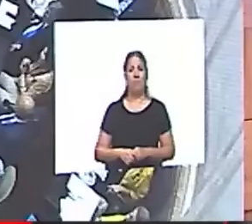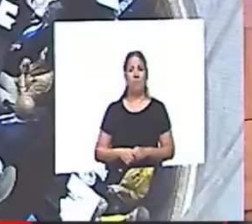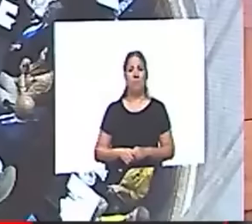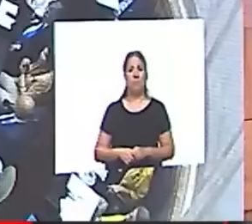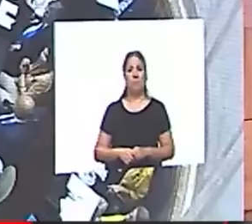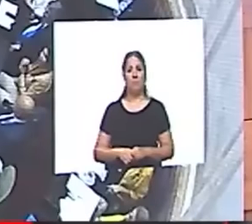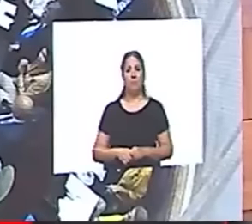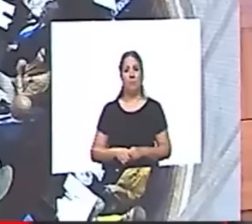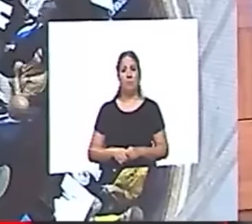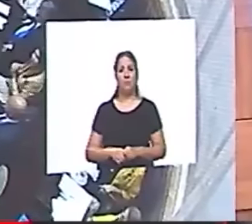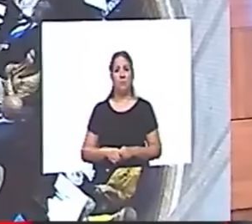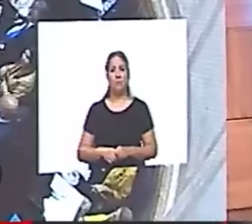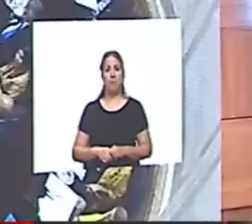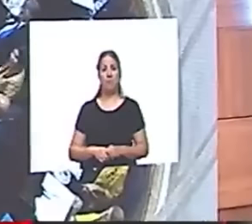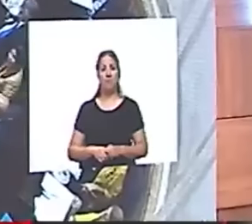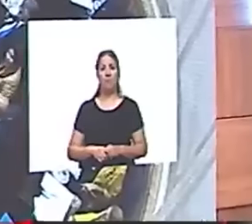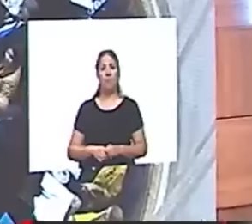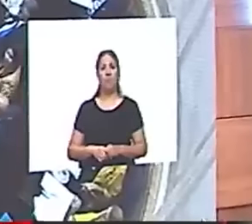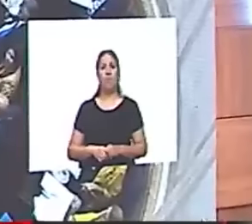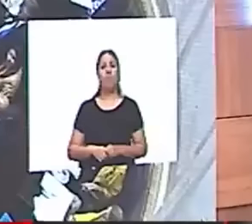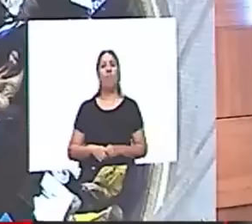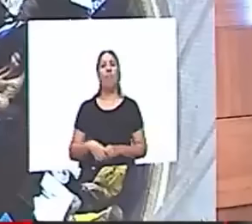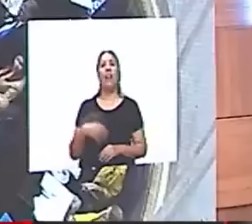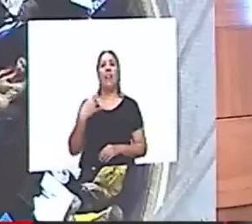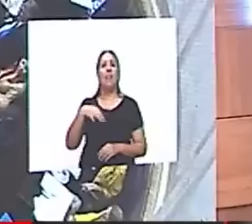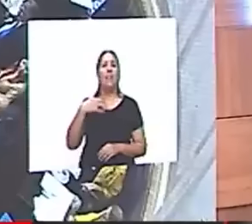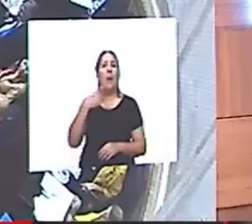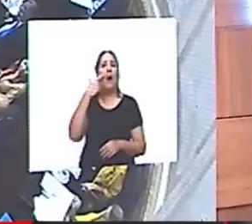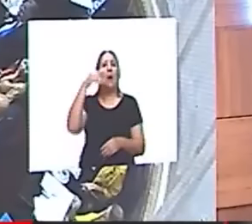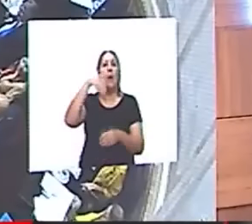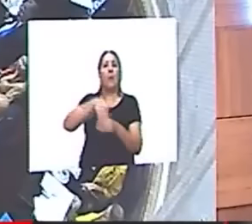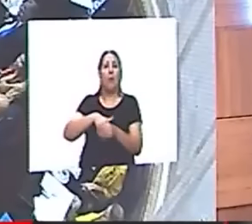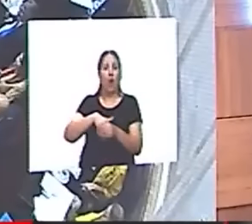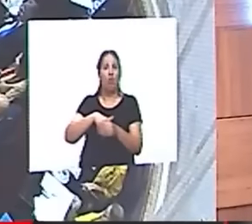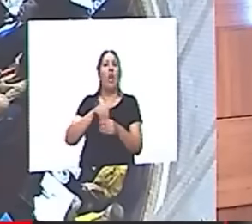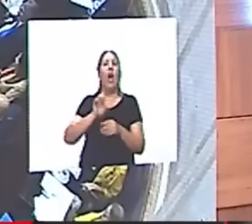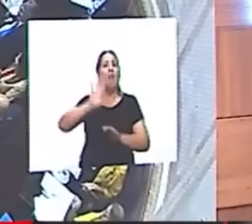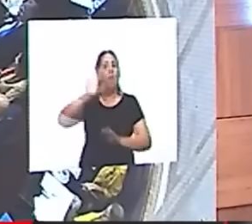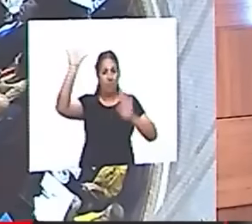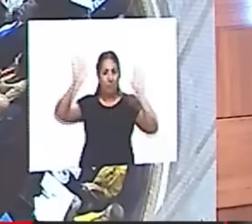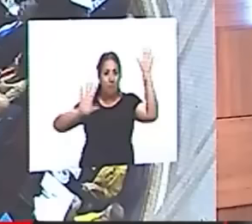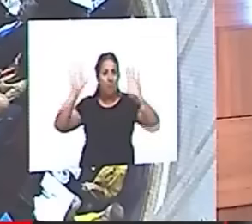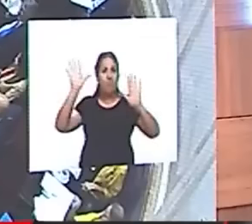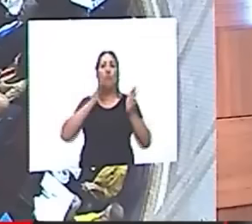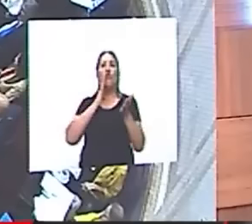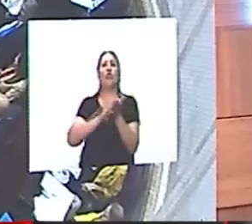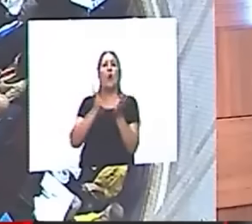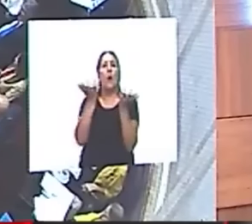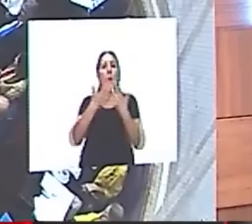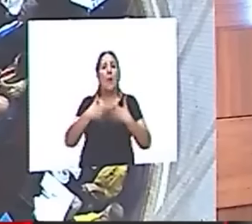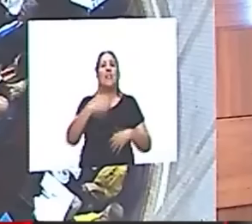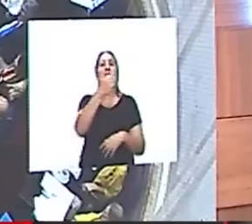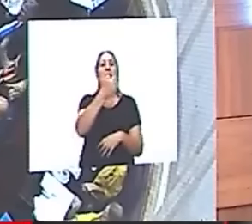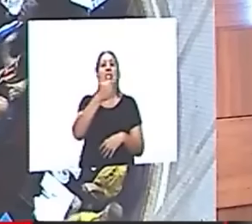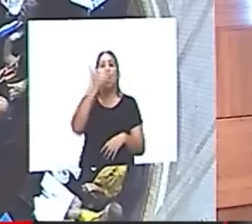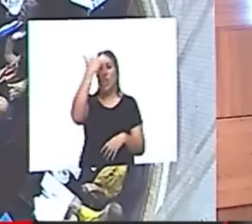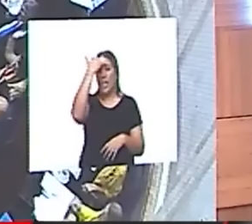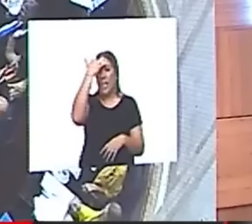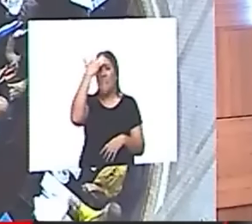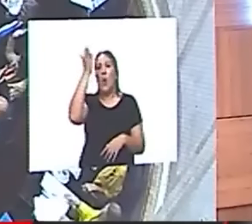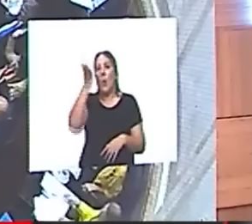Diputados que en 48 segundos resuelve cada cosa que entra, seríamos primer mundo